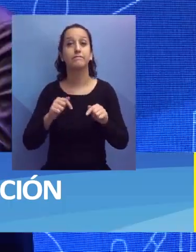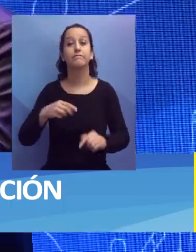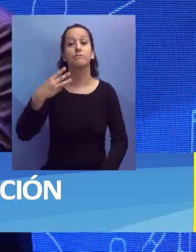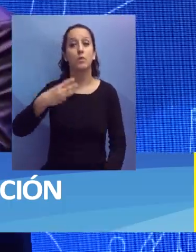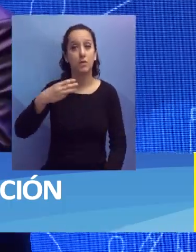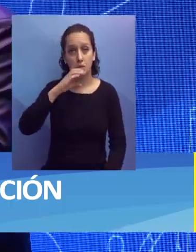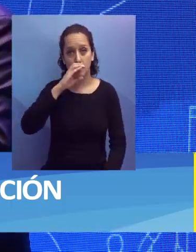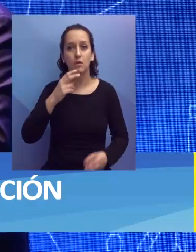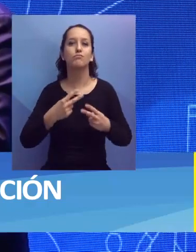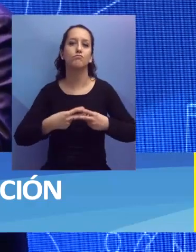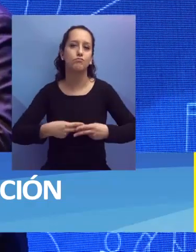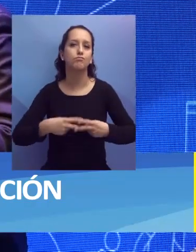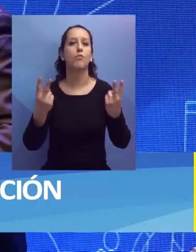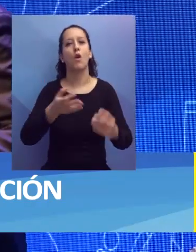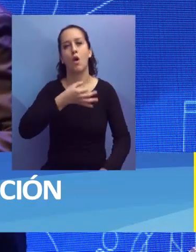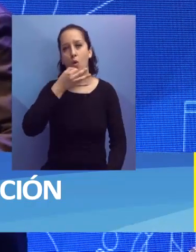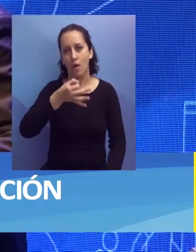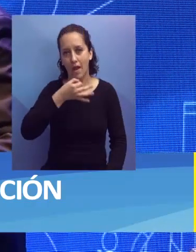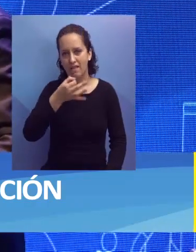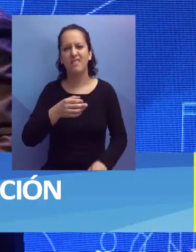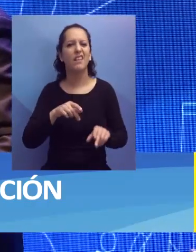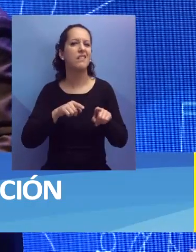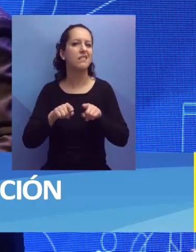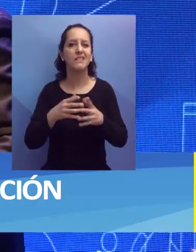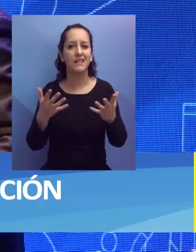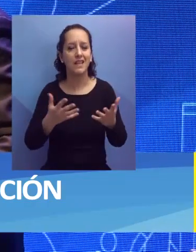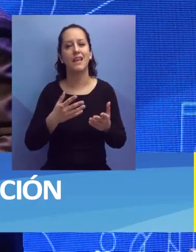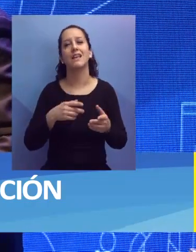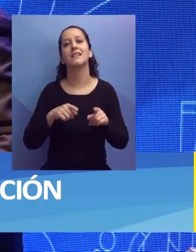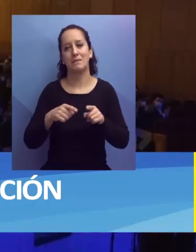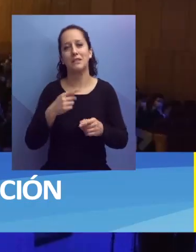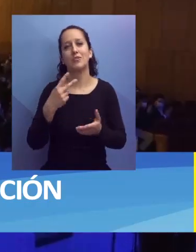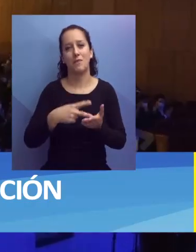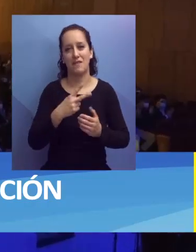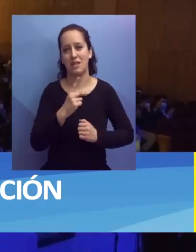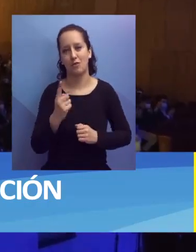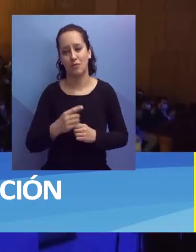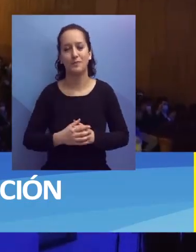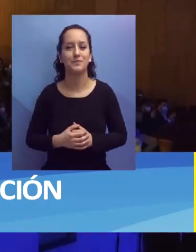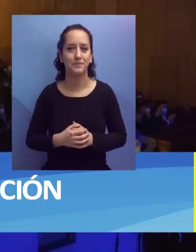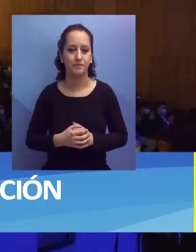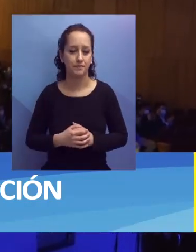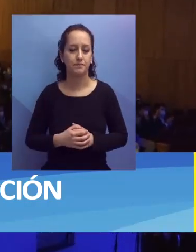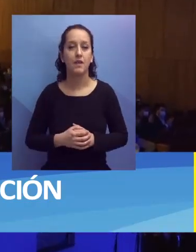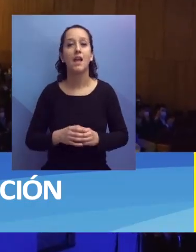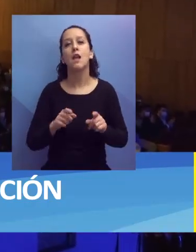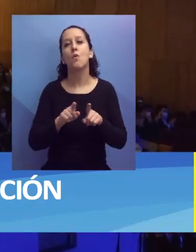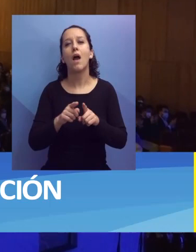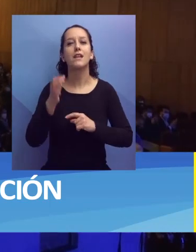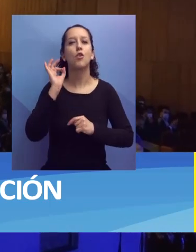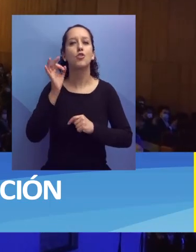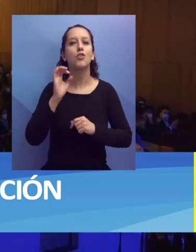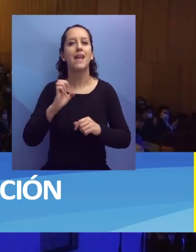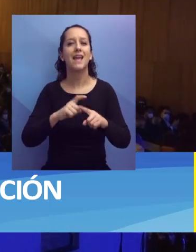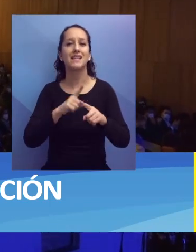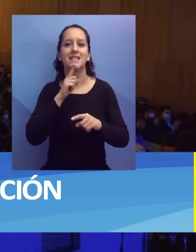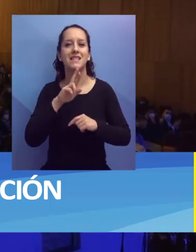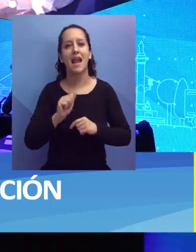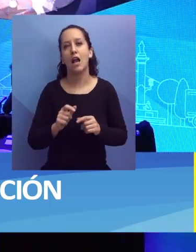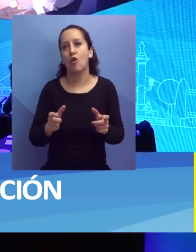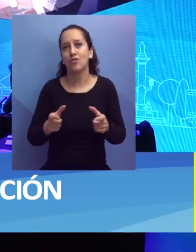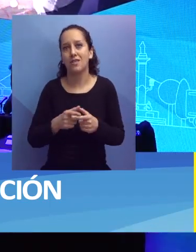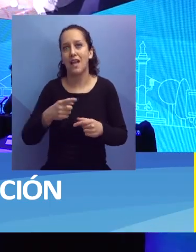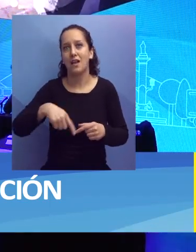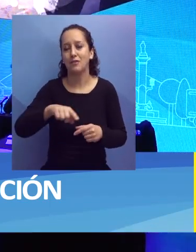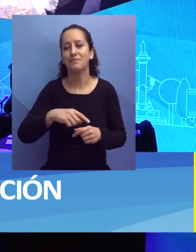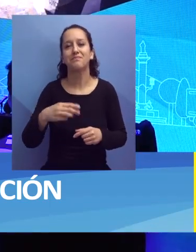de Concepción rindió cuenta pública Gestión 2021. La sesión extraordinaria del Consejo, presidida por el alcalde